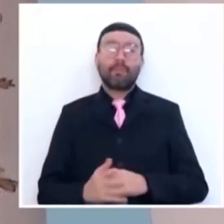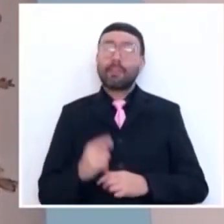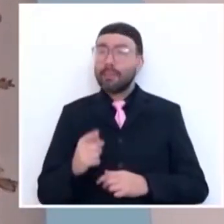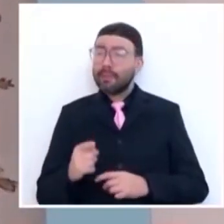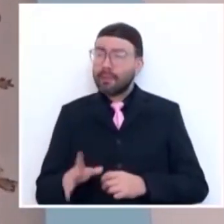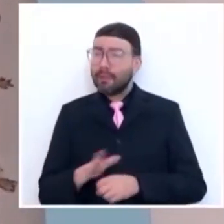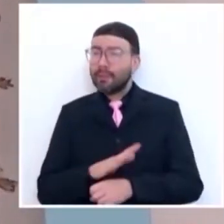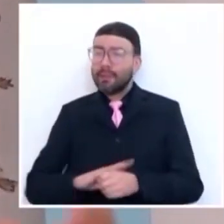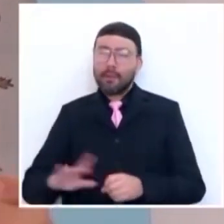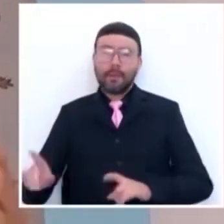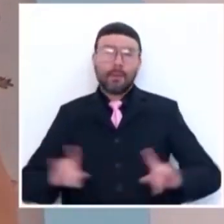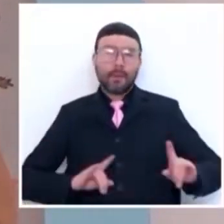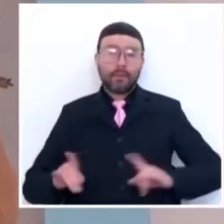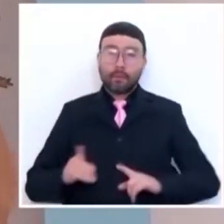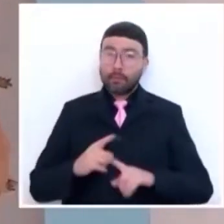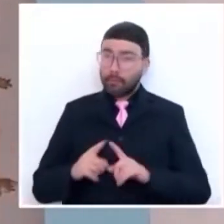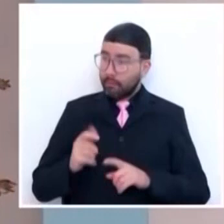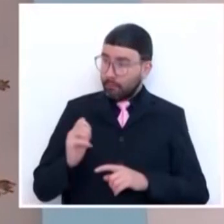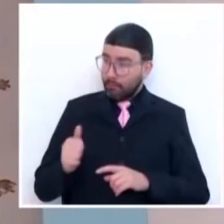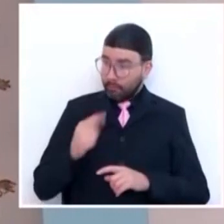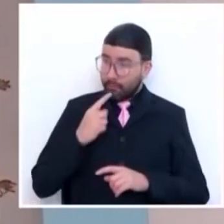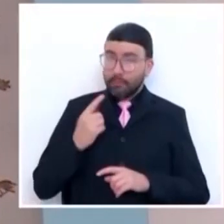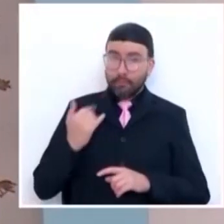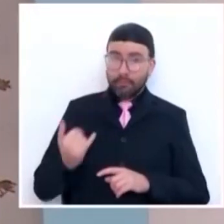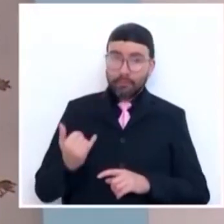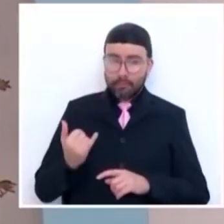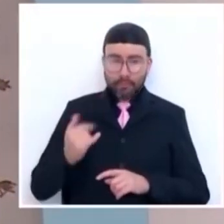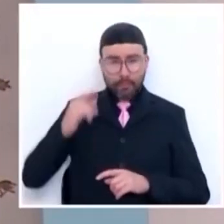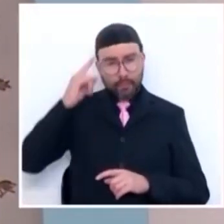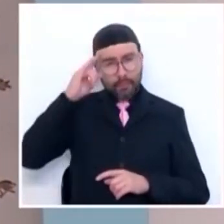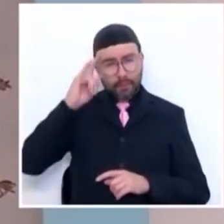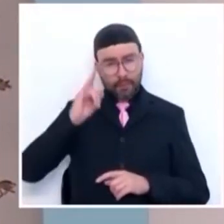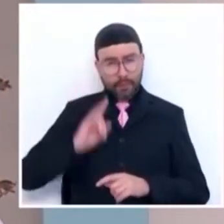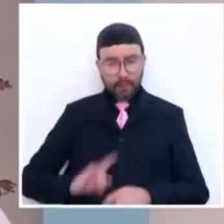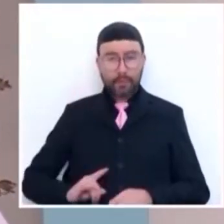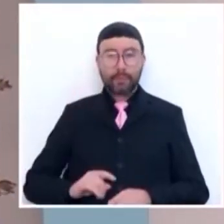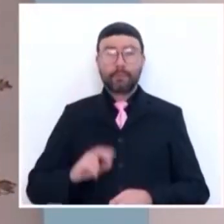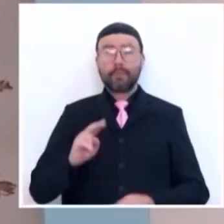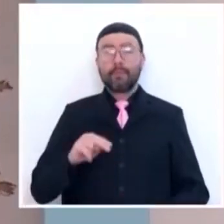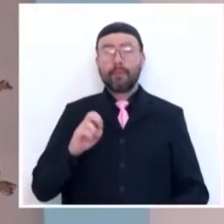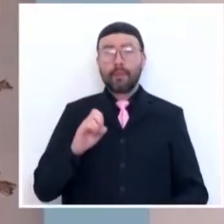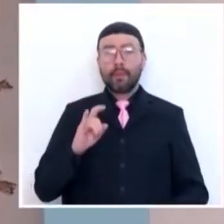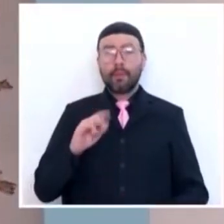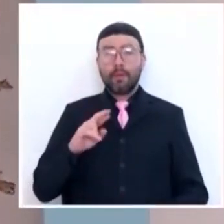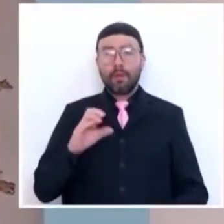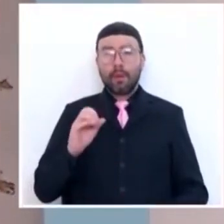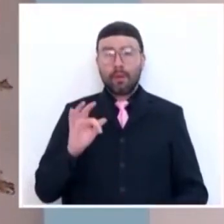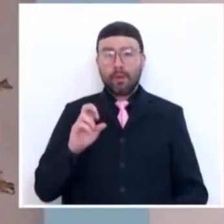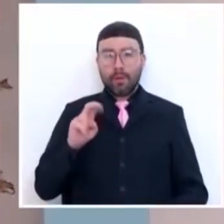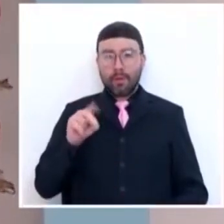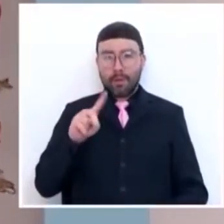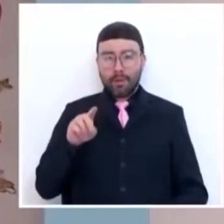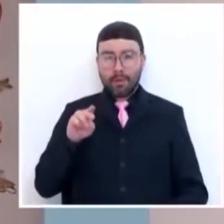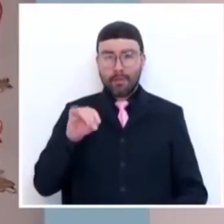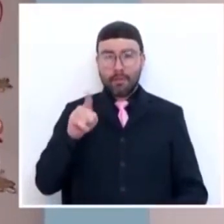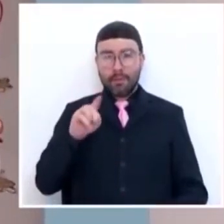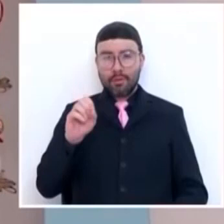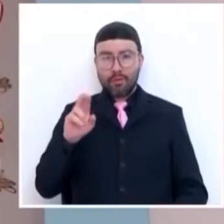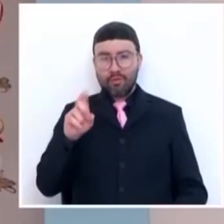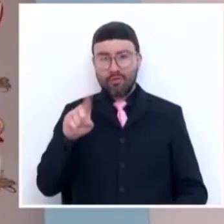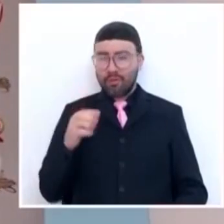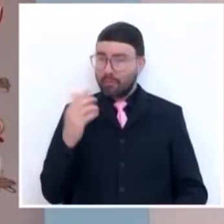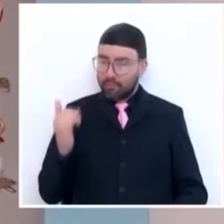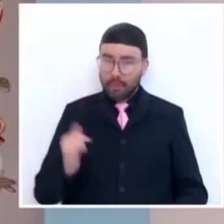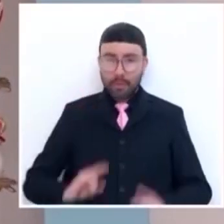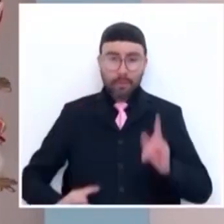alrededor, pero ya nos está hablando de neurotransmisores, de neurología, de bioquímica,